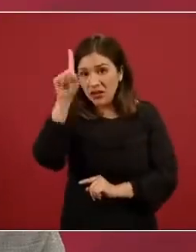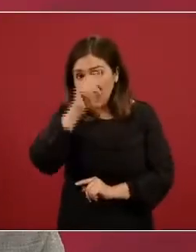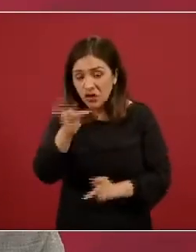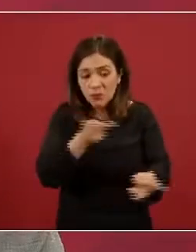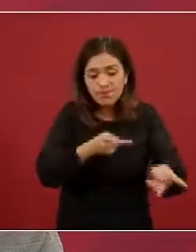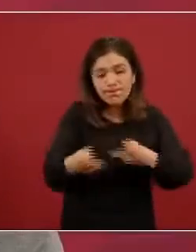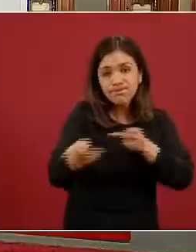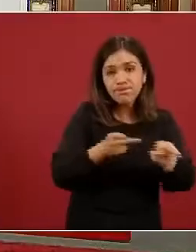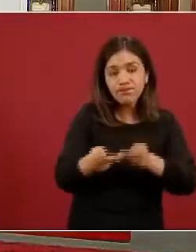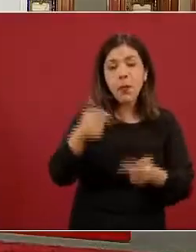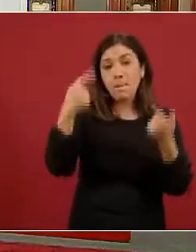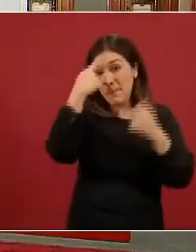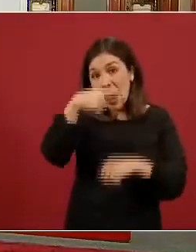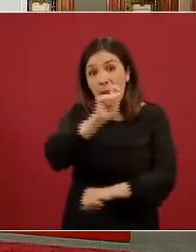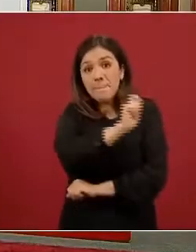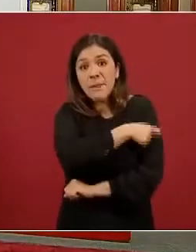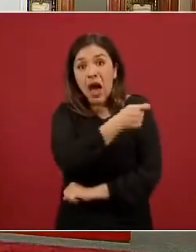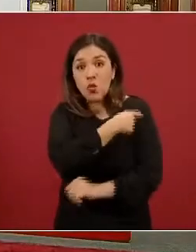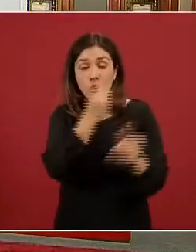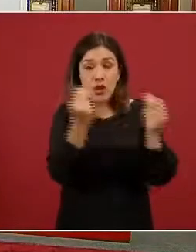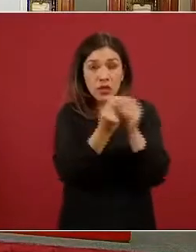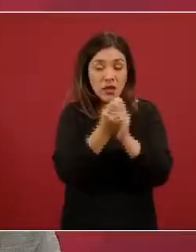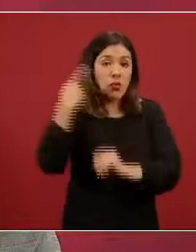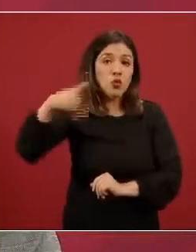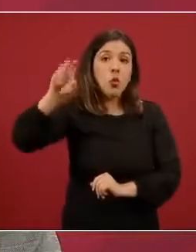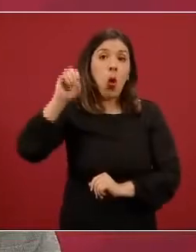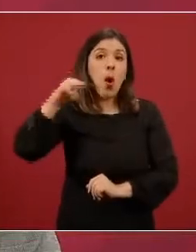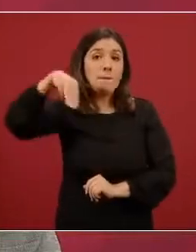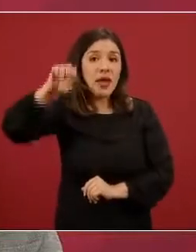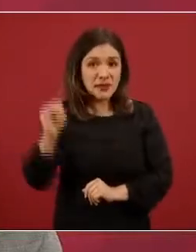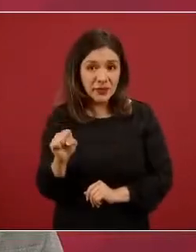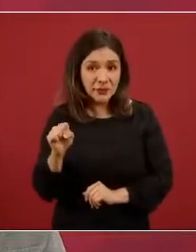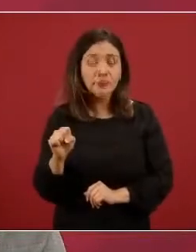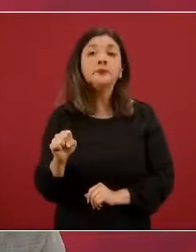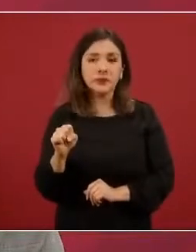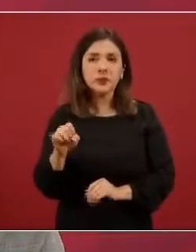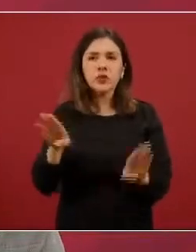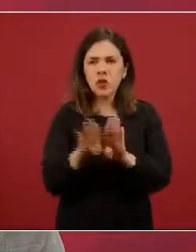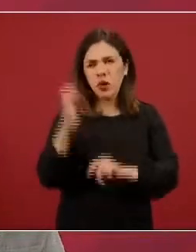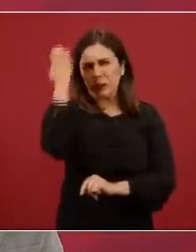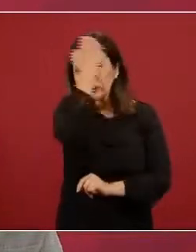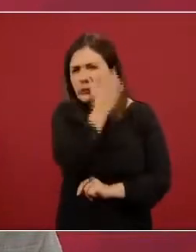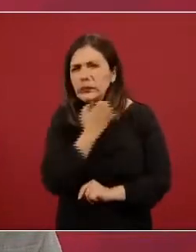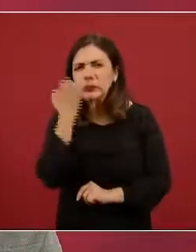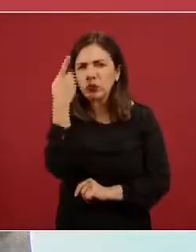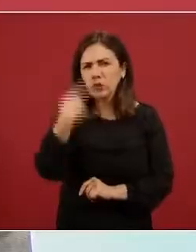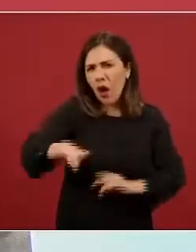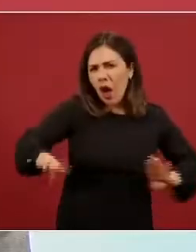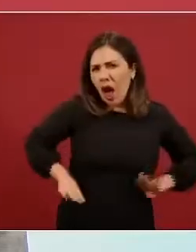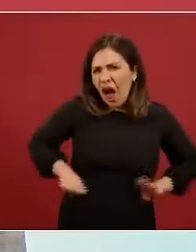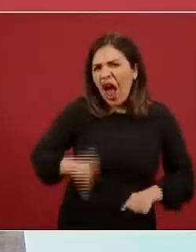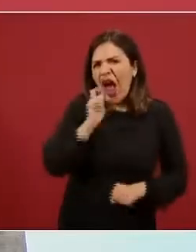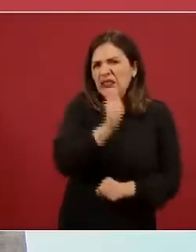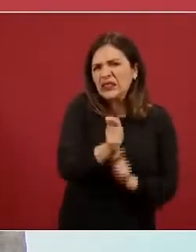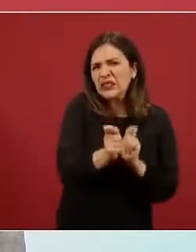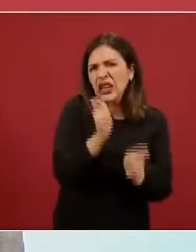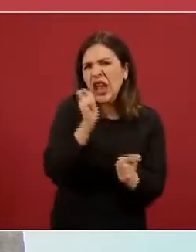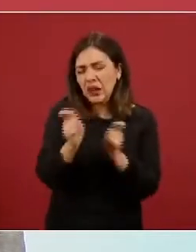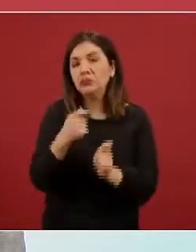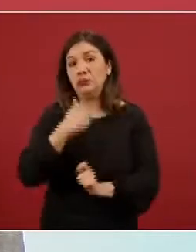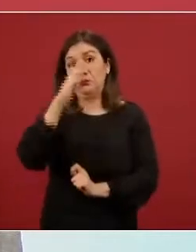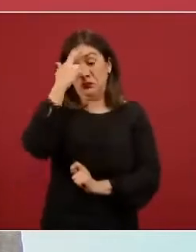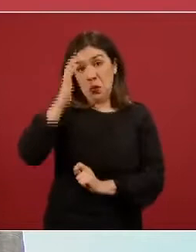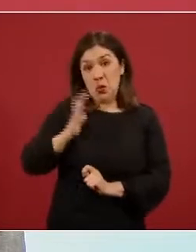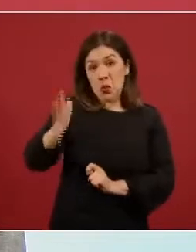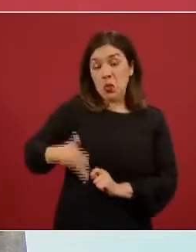Estratégico en Vacunación de la Organización Mundial de la Salud, toda esta exploración de las características, y recordamos con orgullo